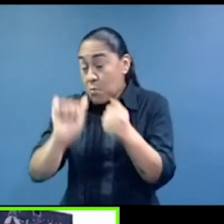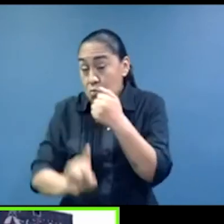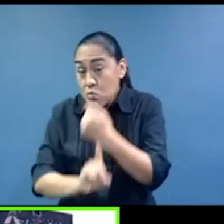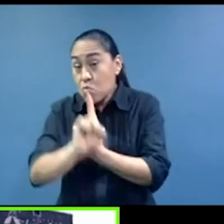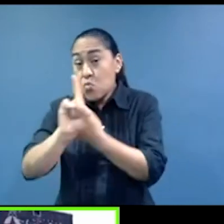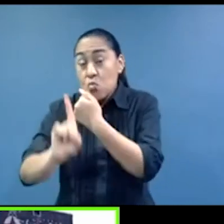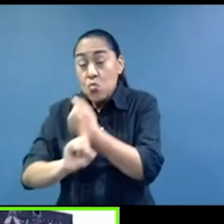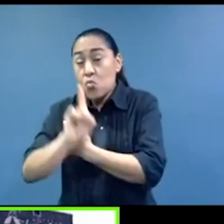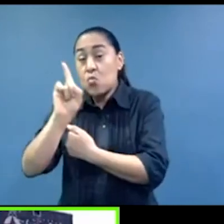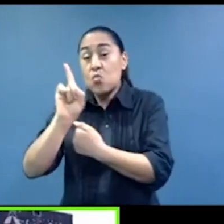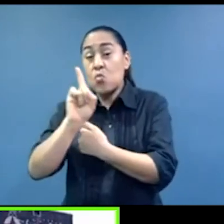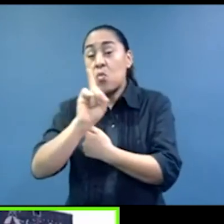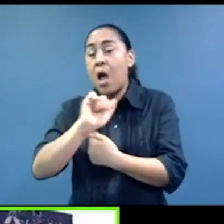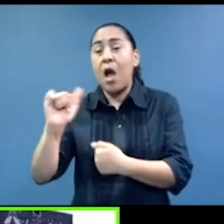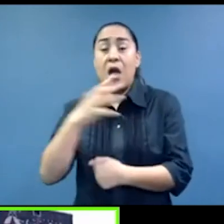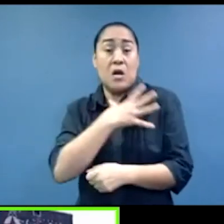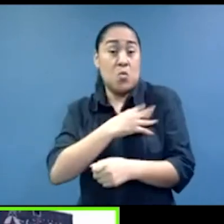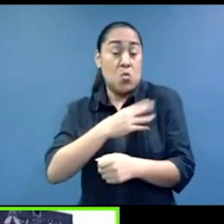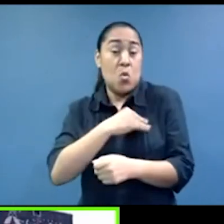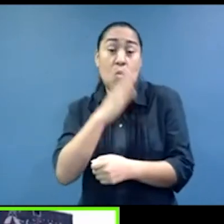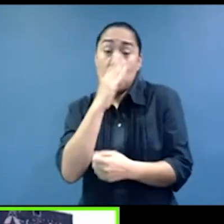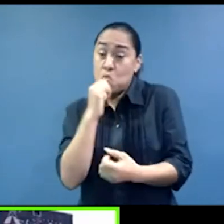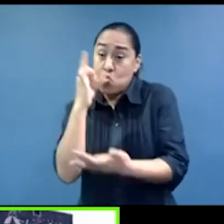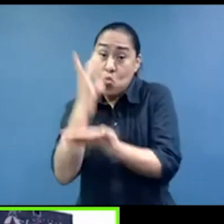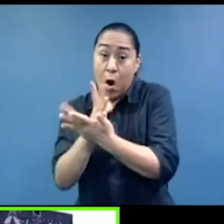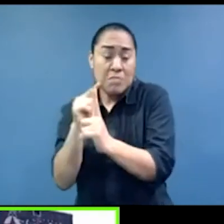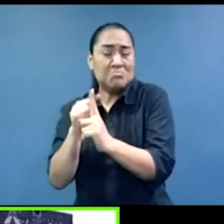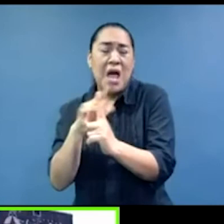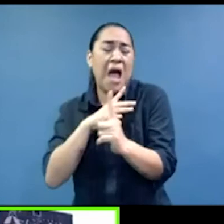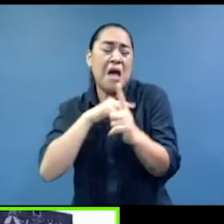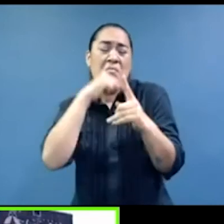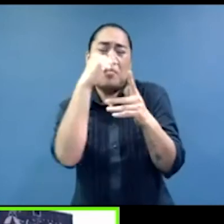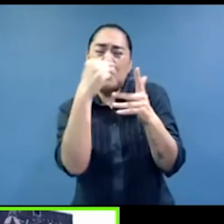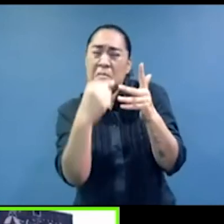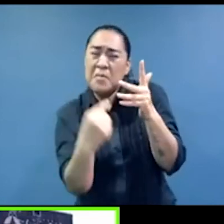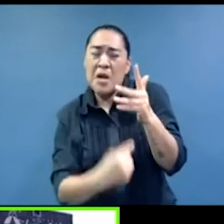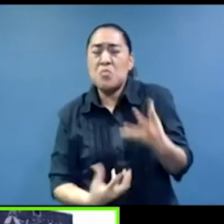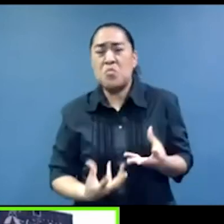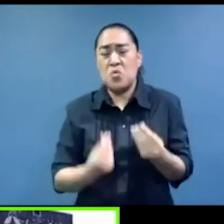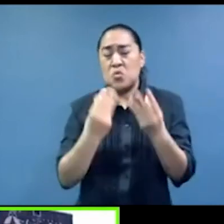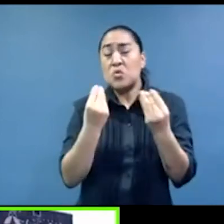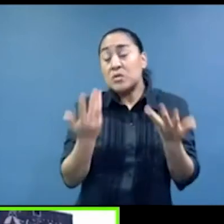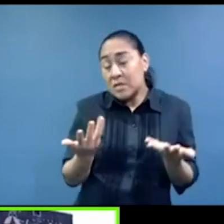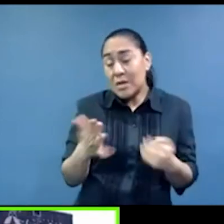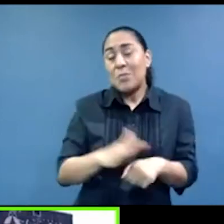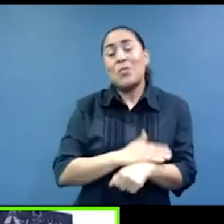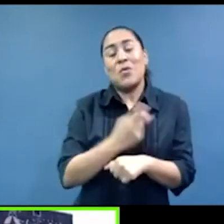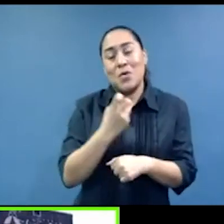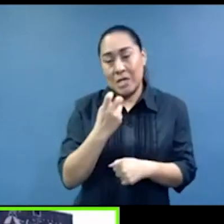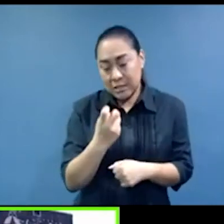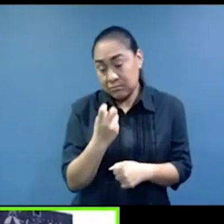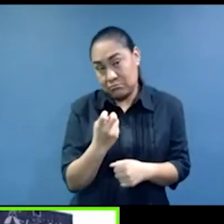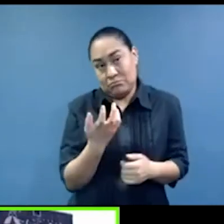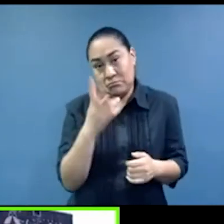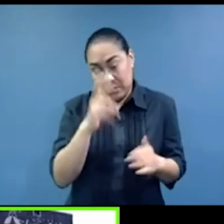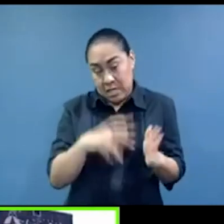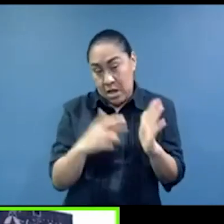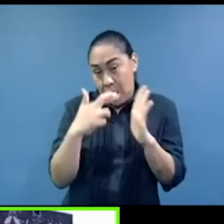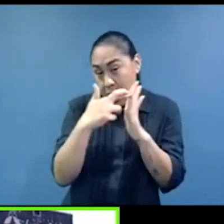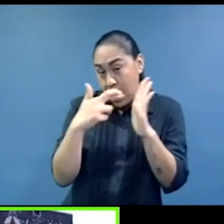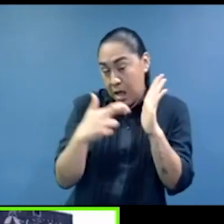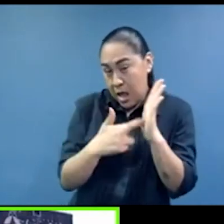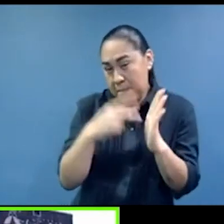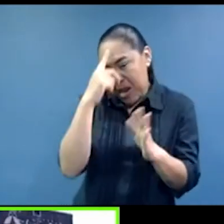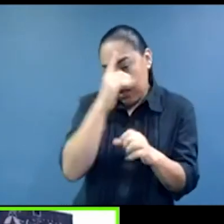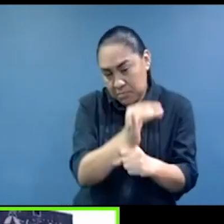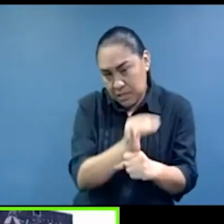de infertilidad, va más allá. Entonces, por tanto, el reglamento en materia de investigación para